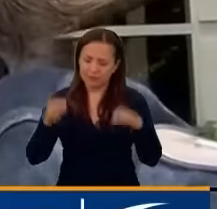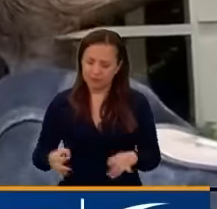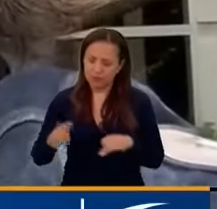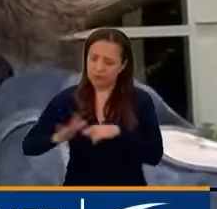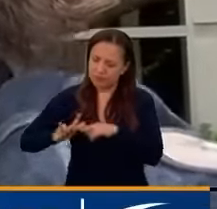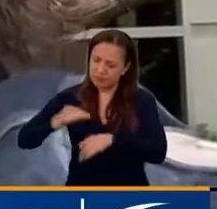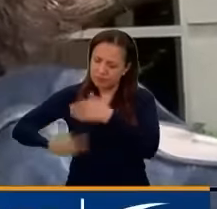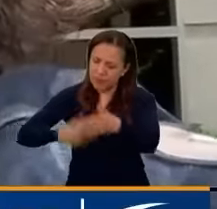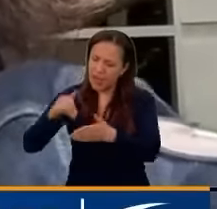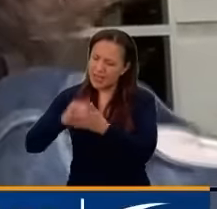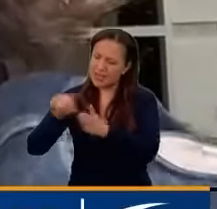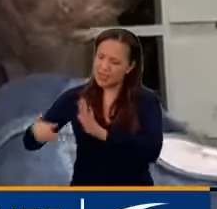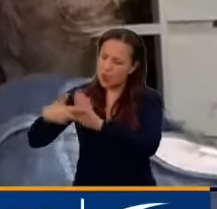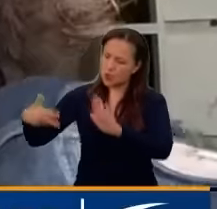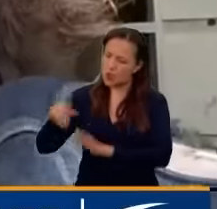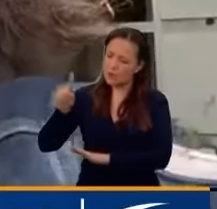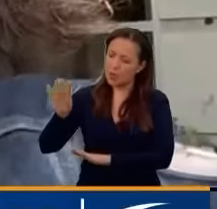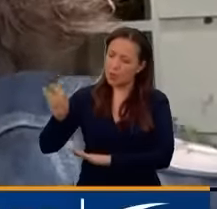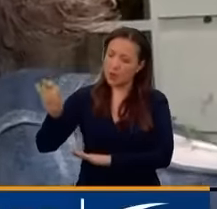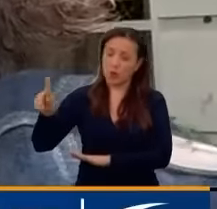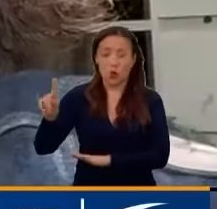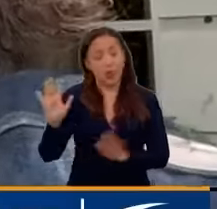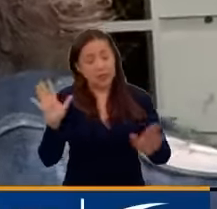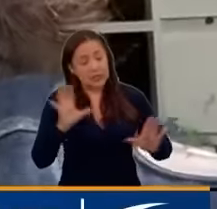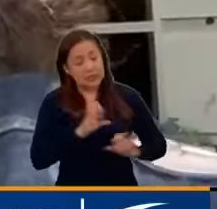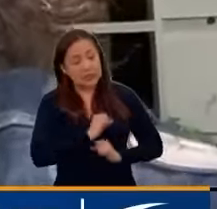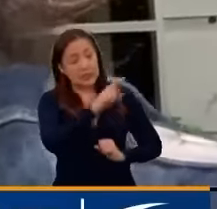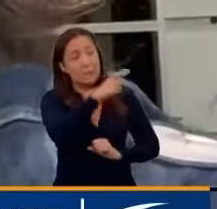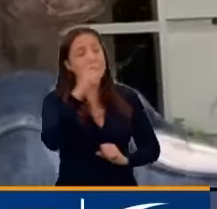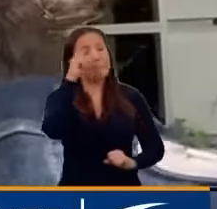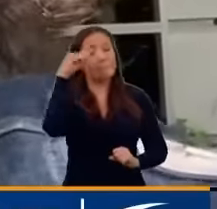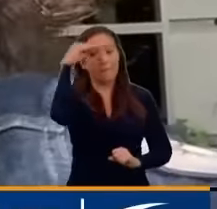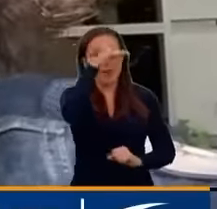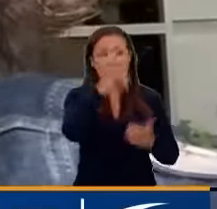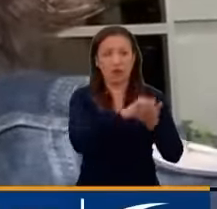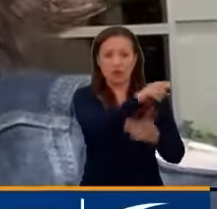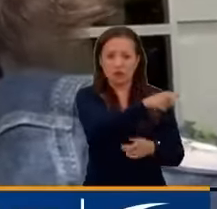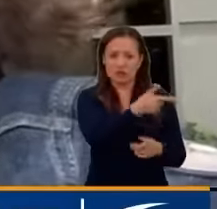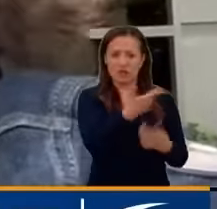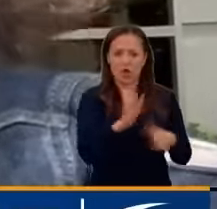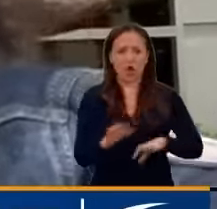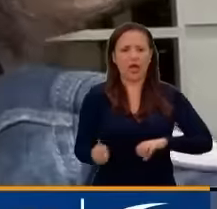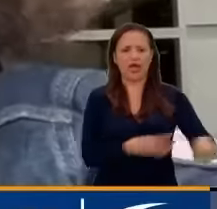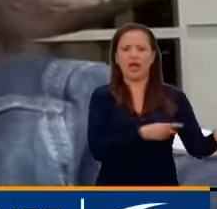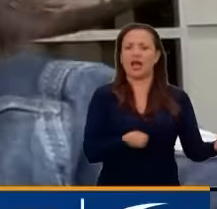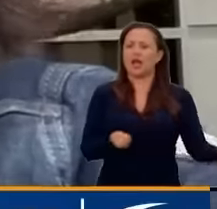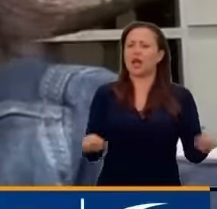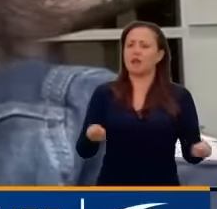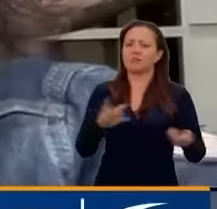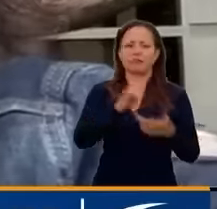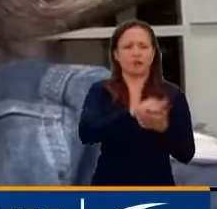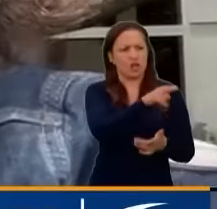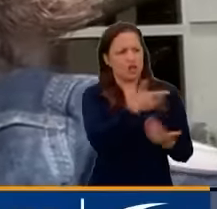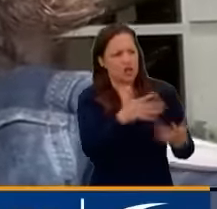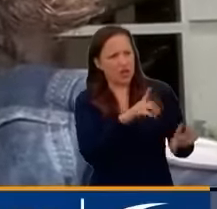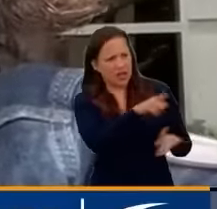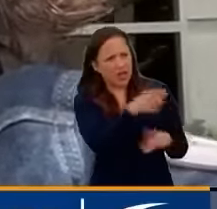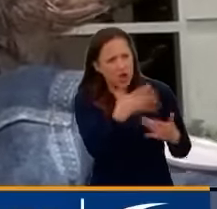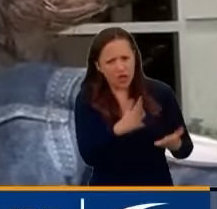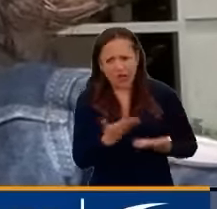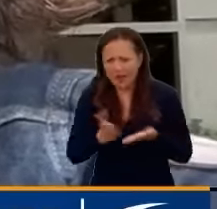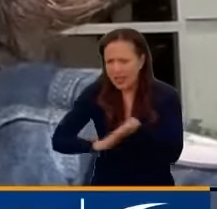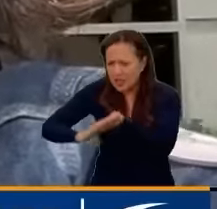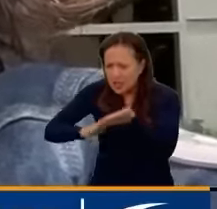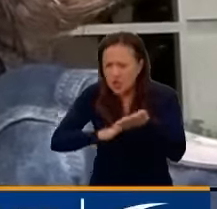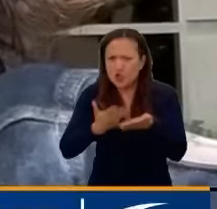del 91. Yo lamento que el presidente Petro haya renunciado a gobernar, que él no quiere encontrarle solución a los problemas